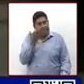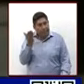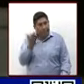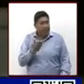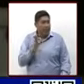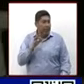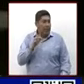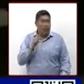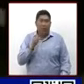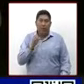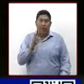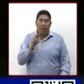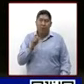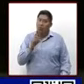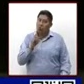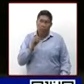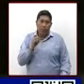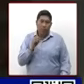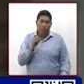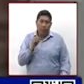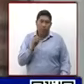Facundito.